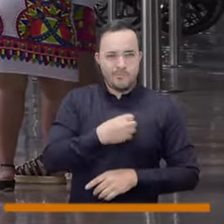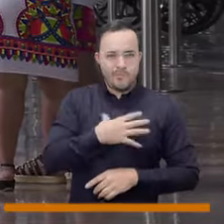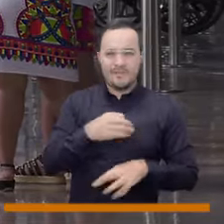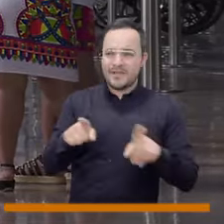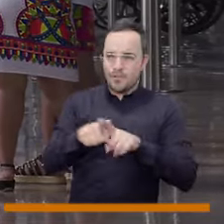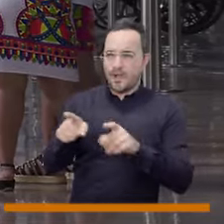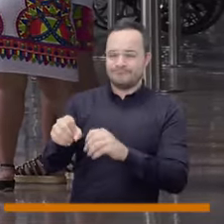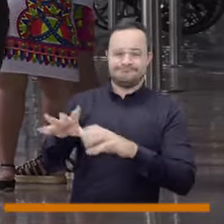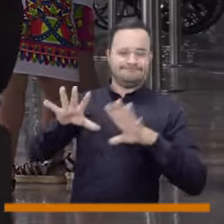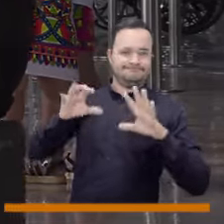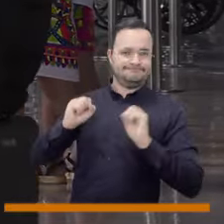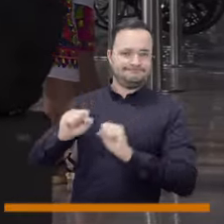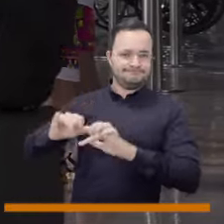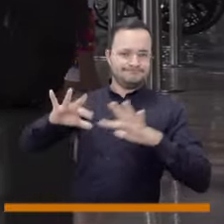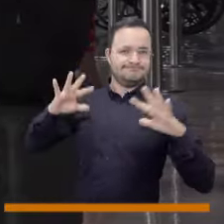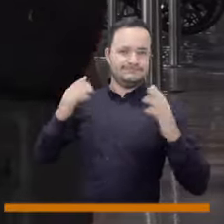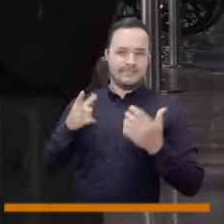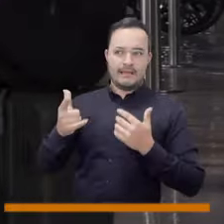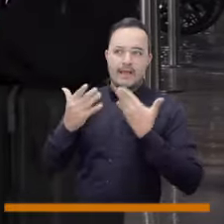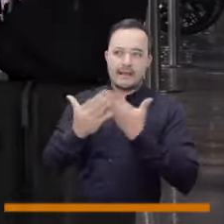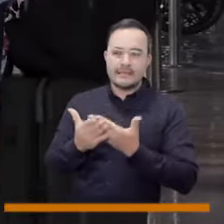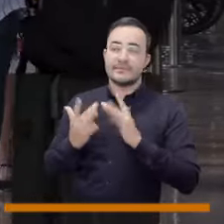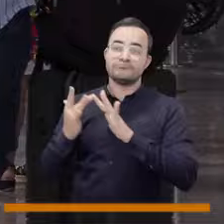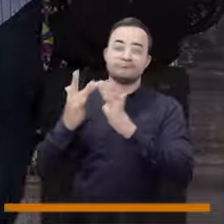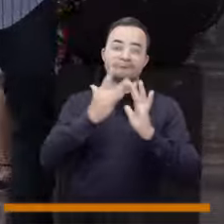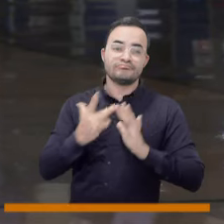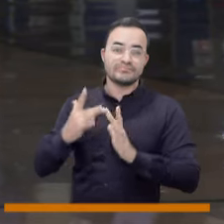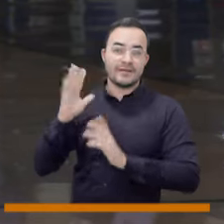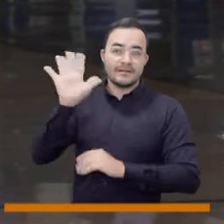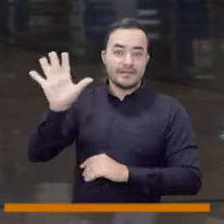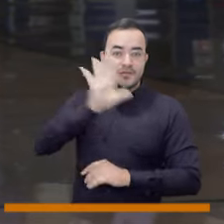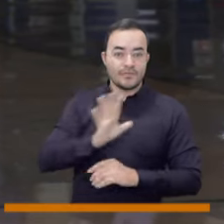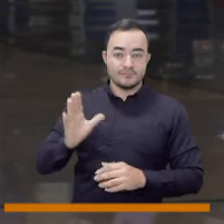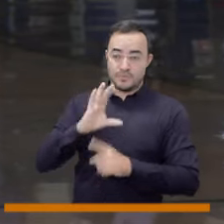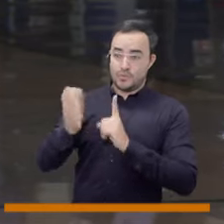Medellín, comunicándonos con algunas regiones y además